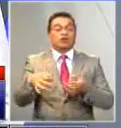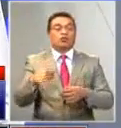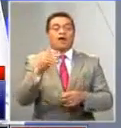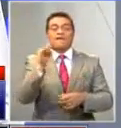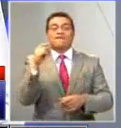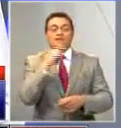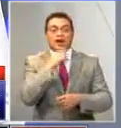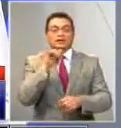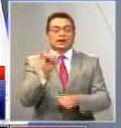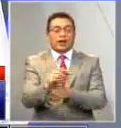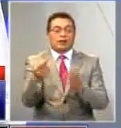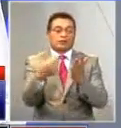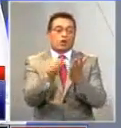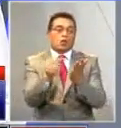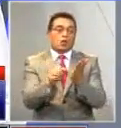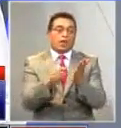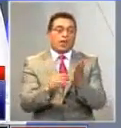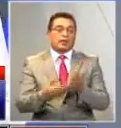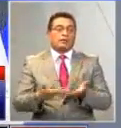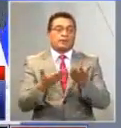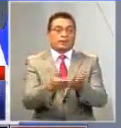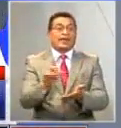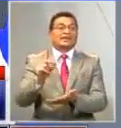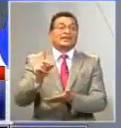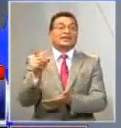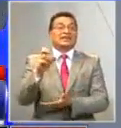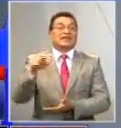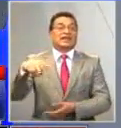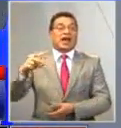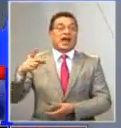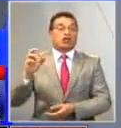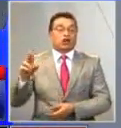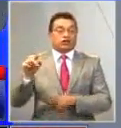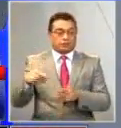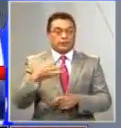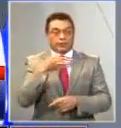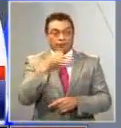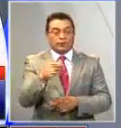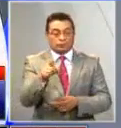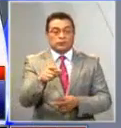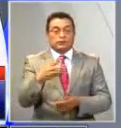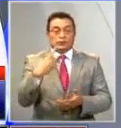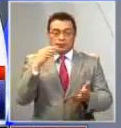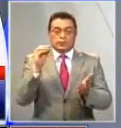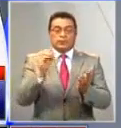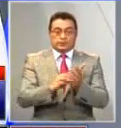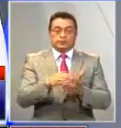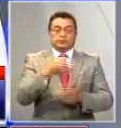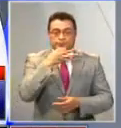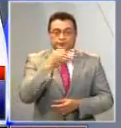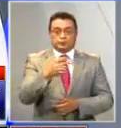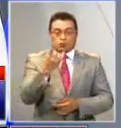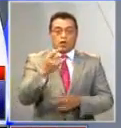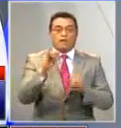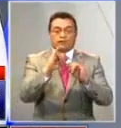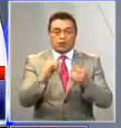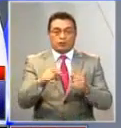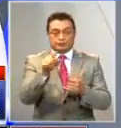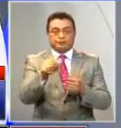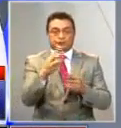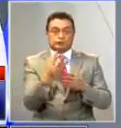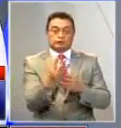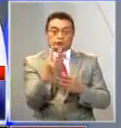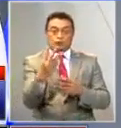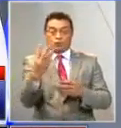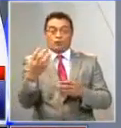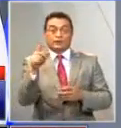cuentas de un senador de la República, se ocurrió lo siguiente, que se estableció un sistema en la web del Servicio de